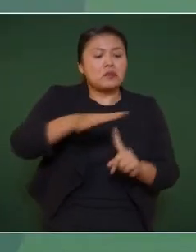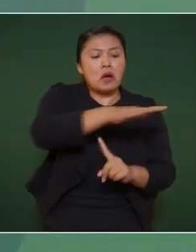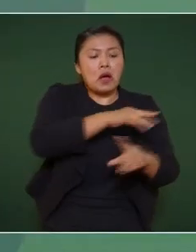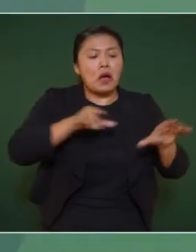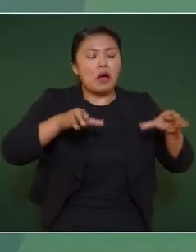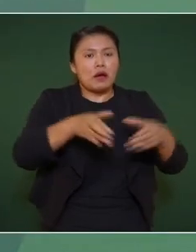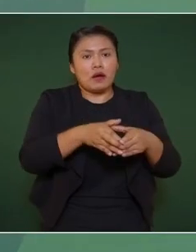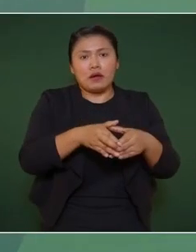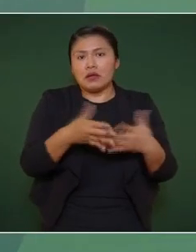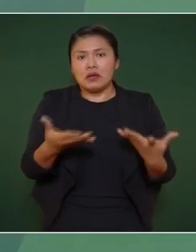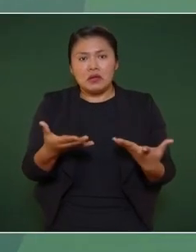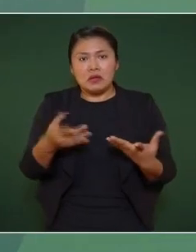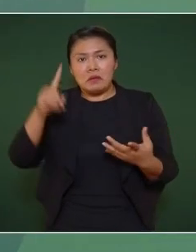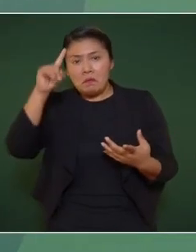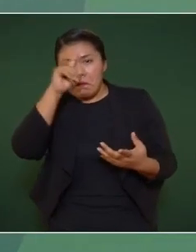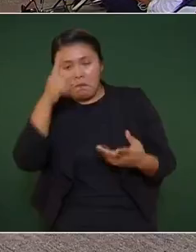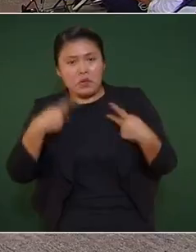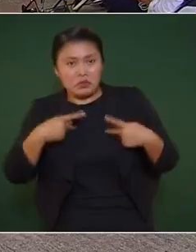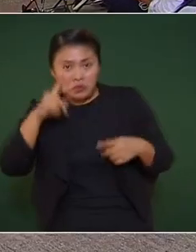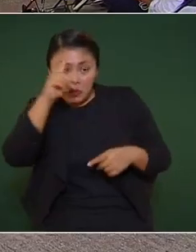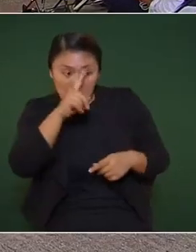asesores,